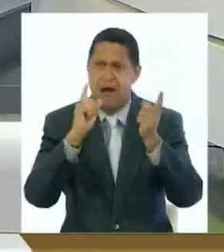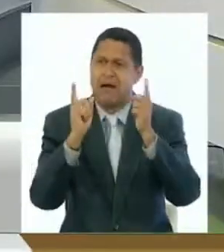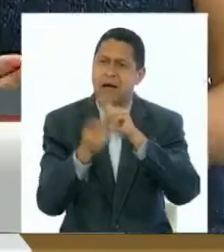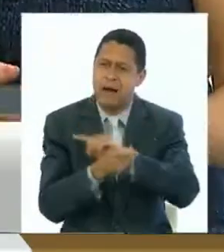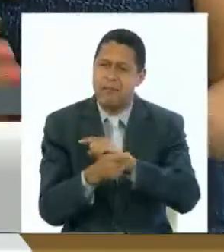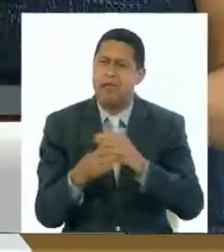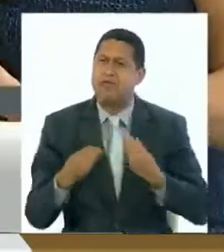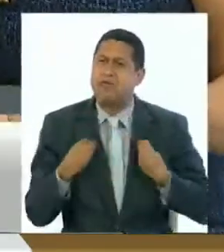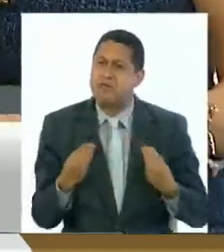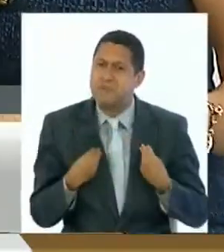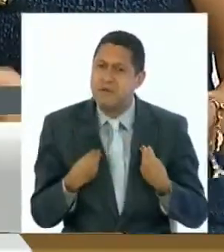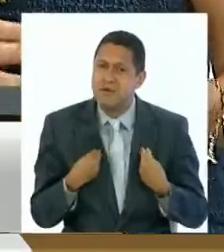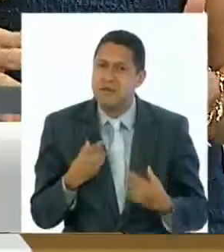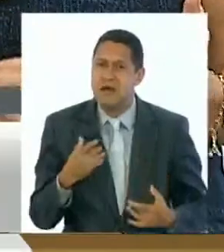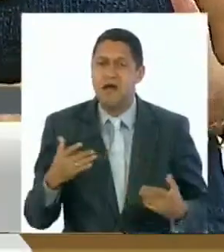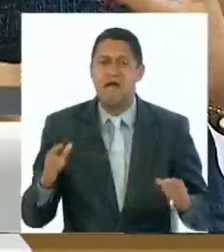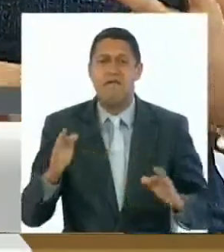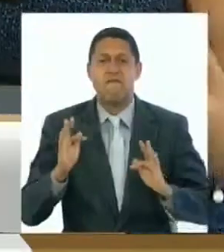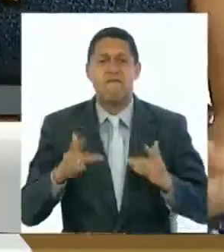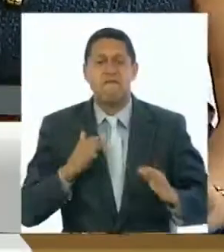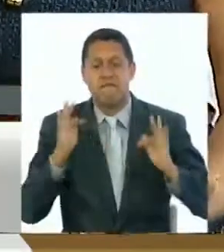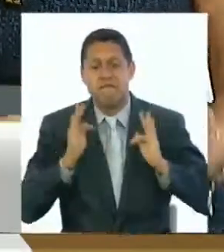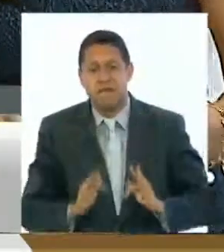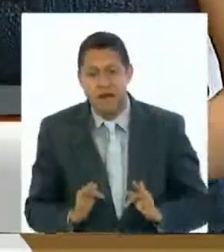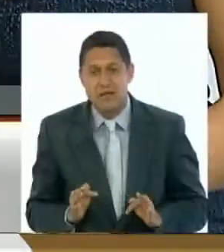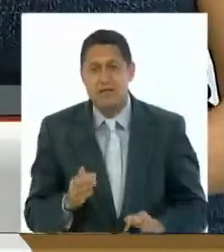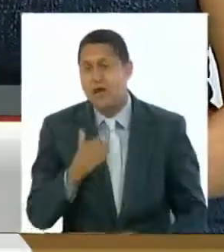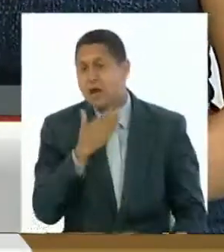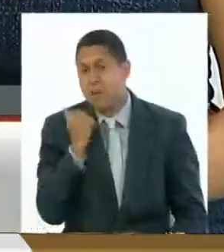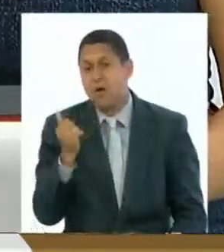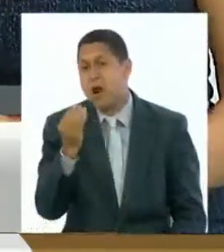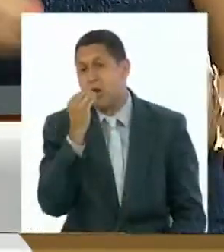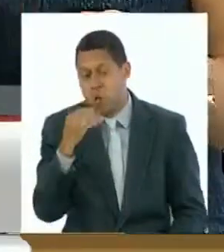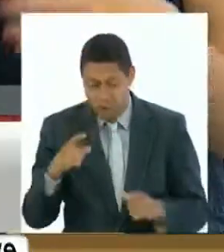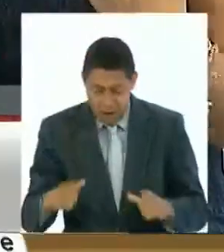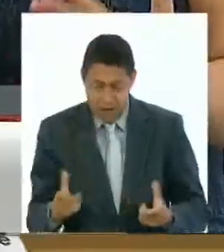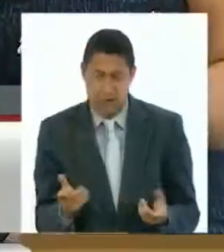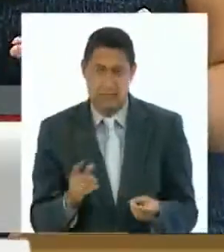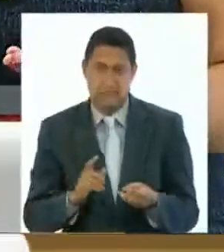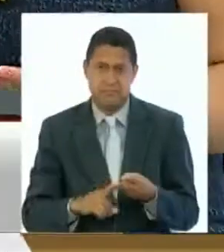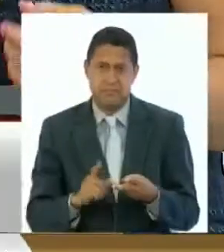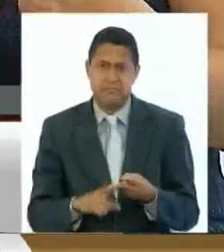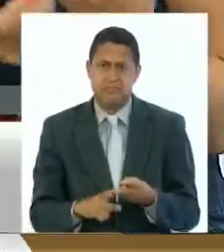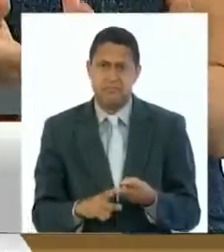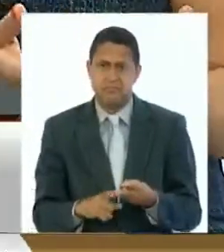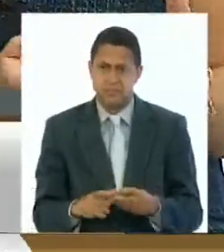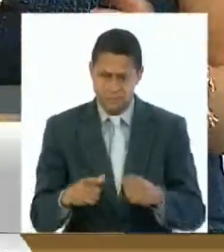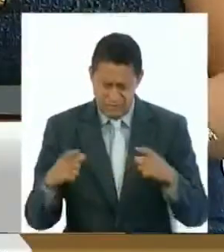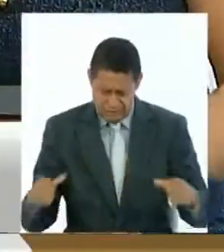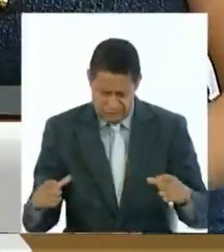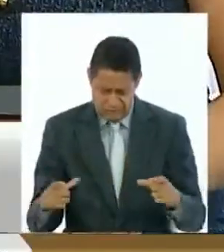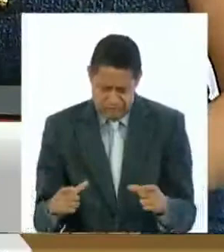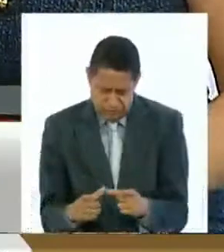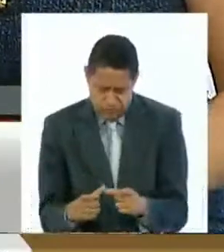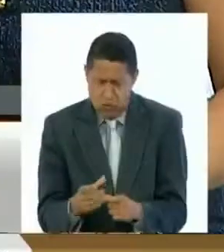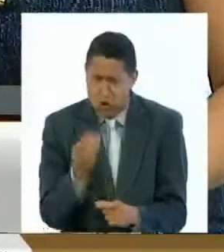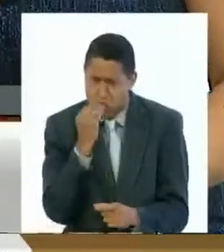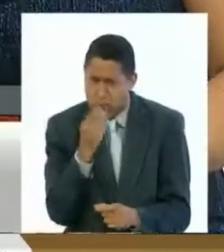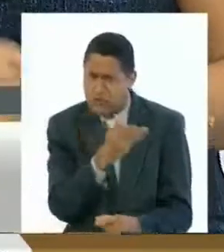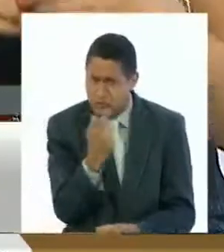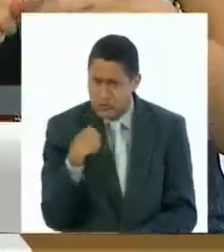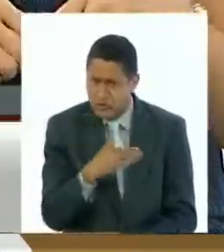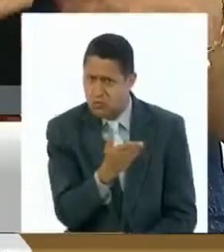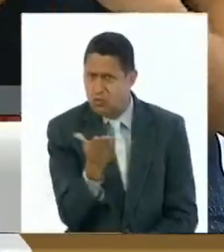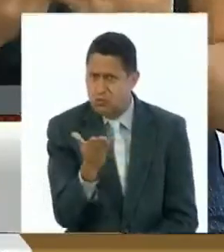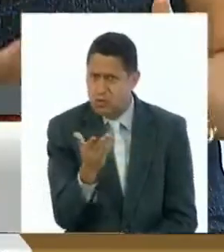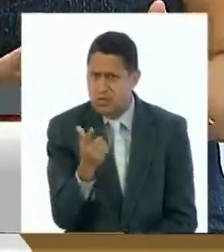el estilo de vida en actividad física, en mejorar la calidad de la alimentación, en la cantidad, el tipo de alimentos que consume y